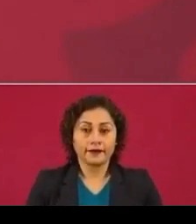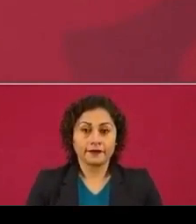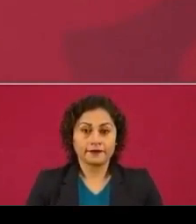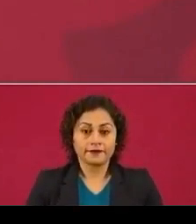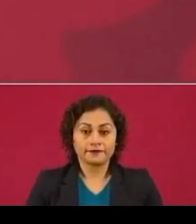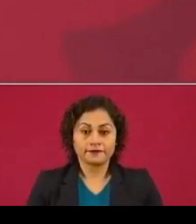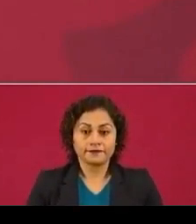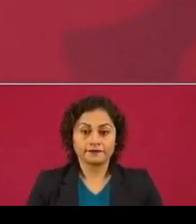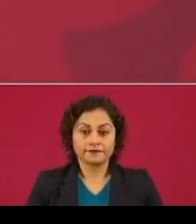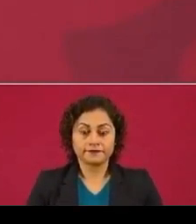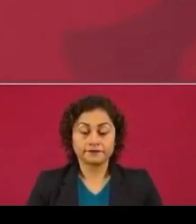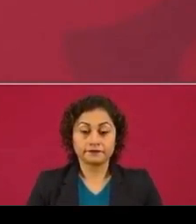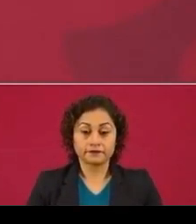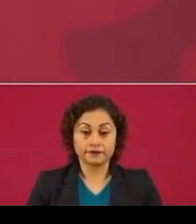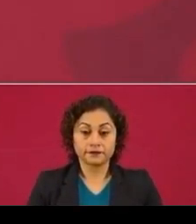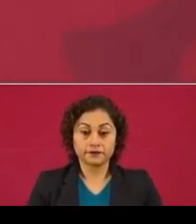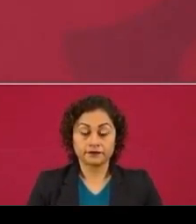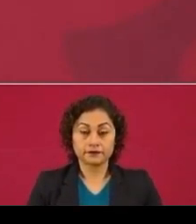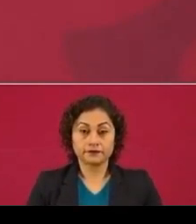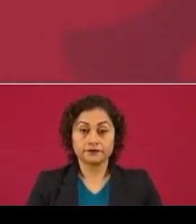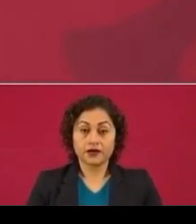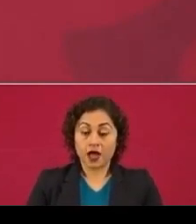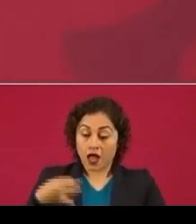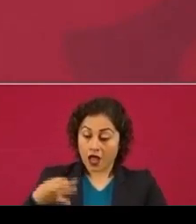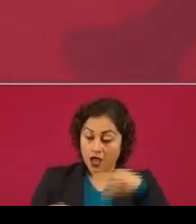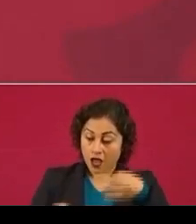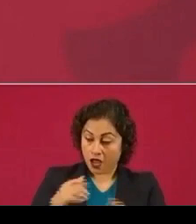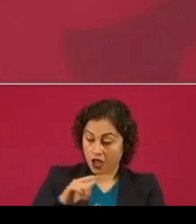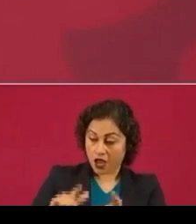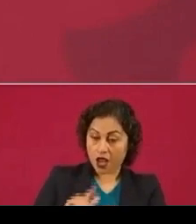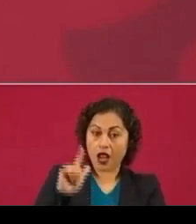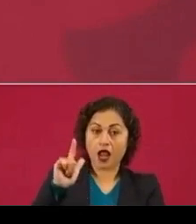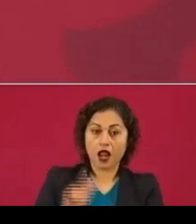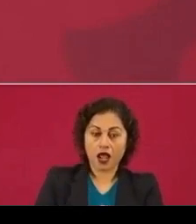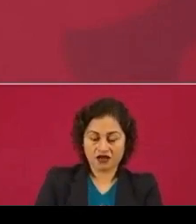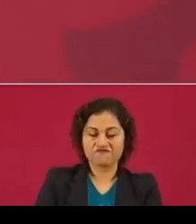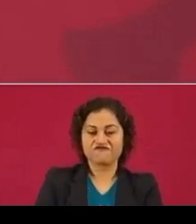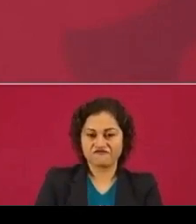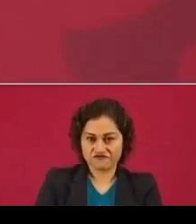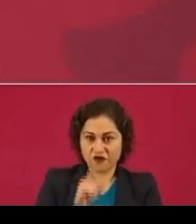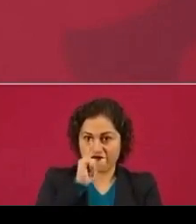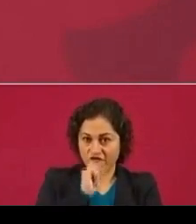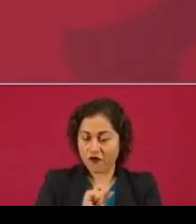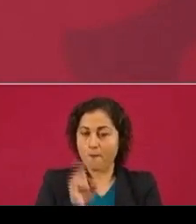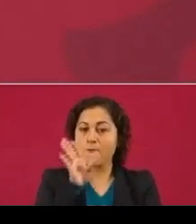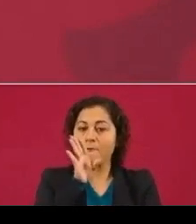interpretación o aplicación de la ley que afectaba